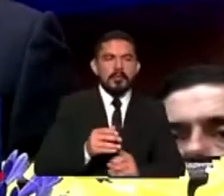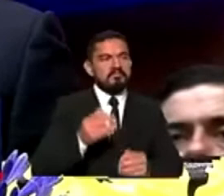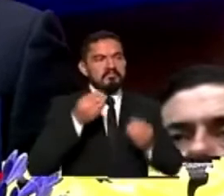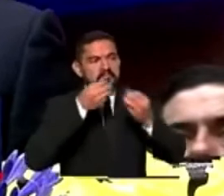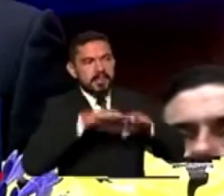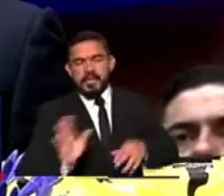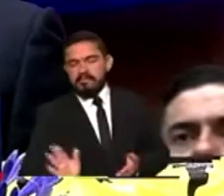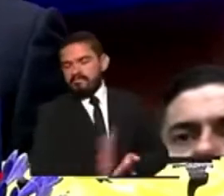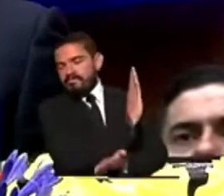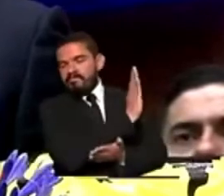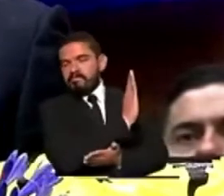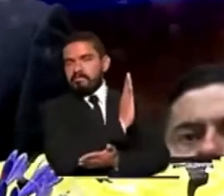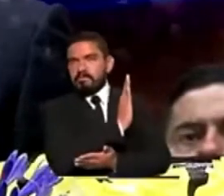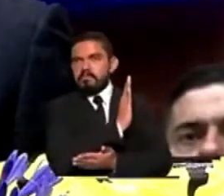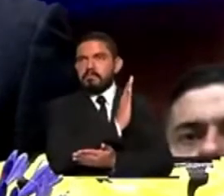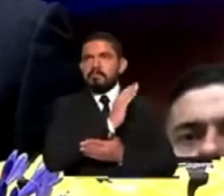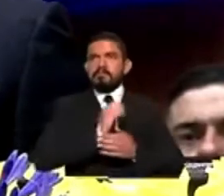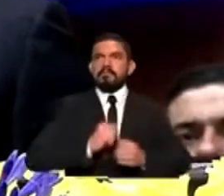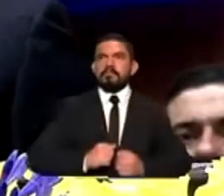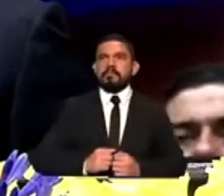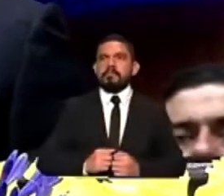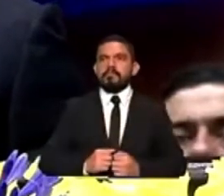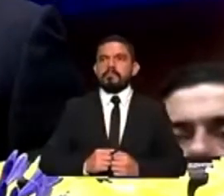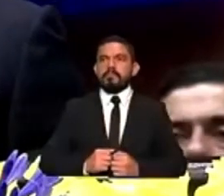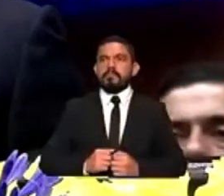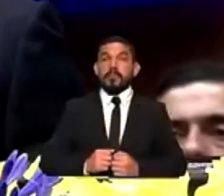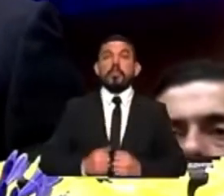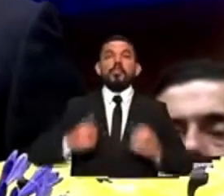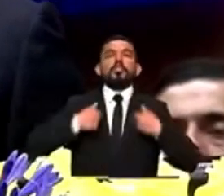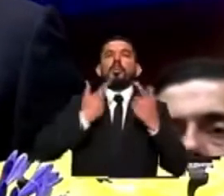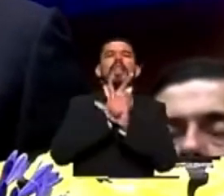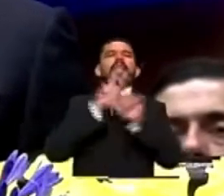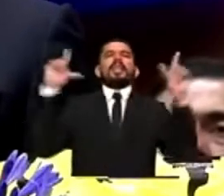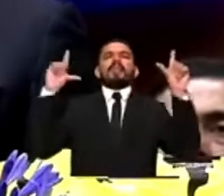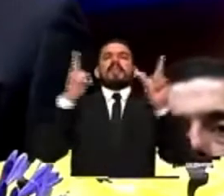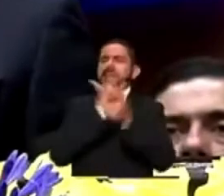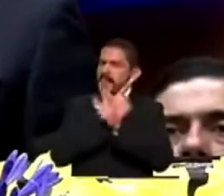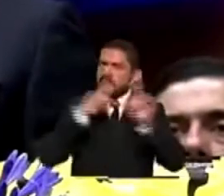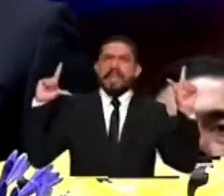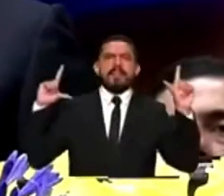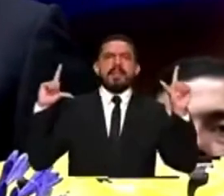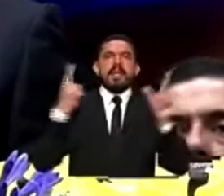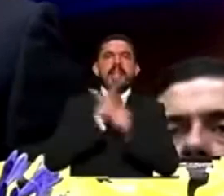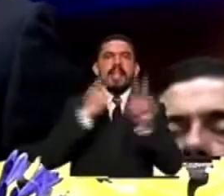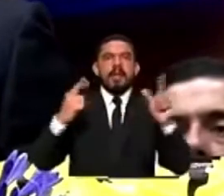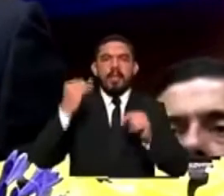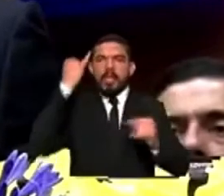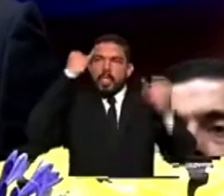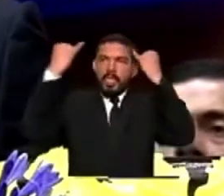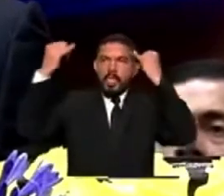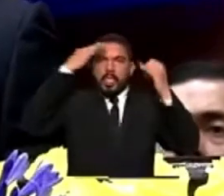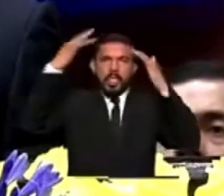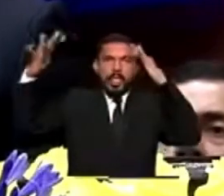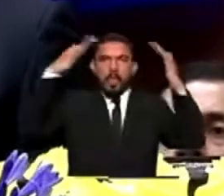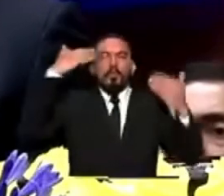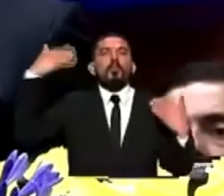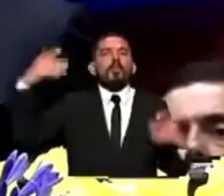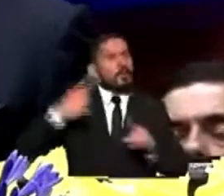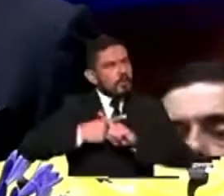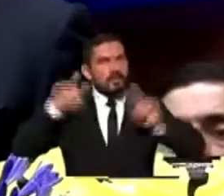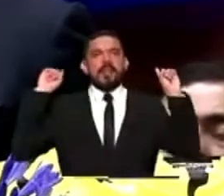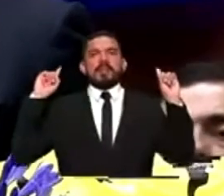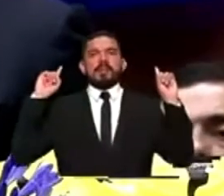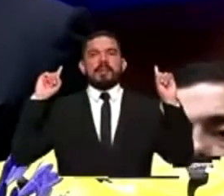Soy un hombre libre, libre de prejuicios y políticamente distinto para